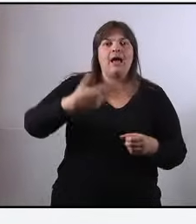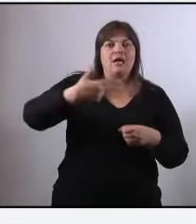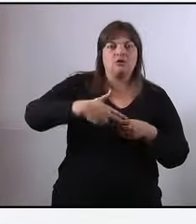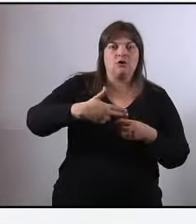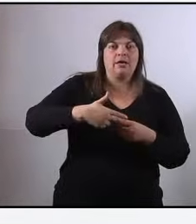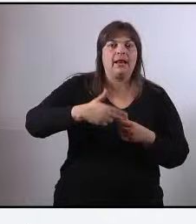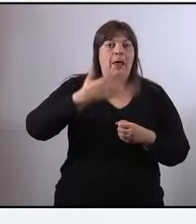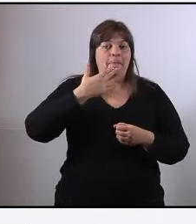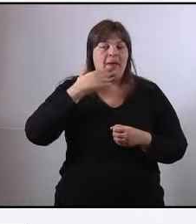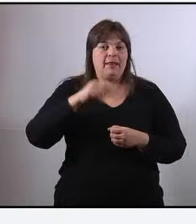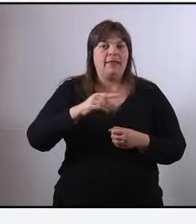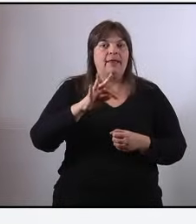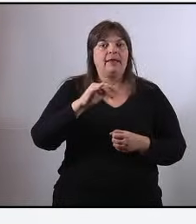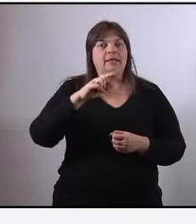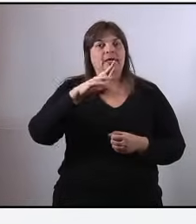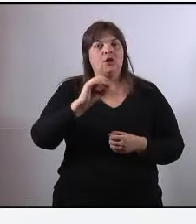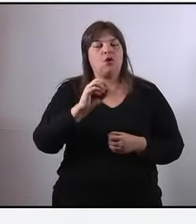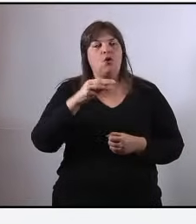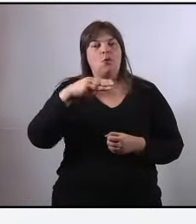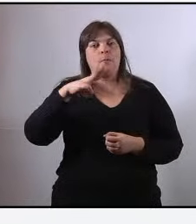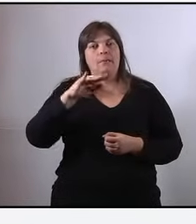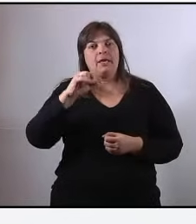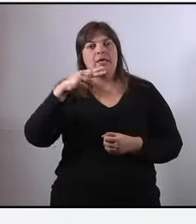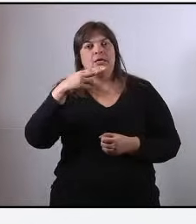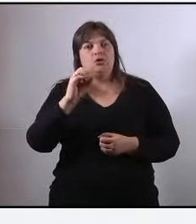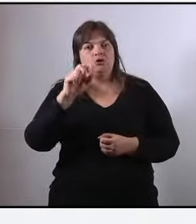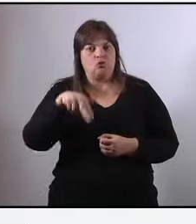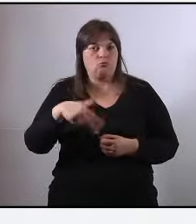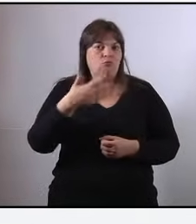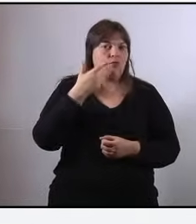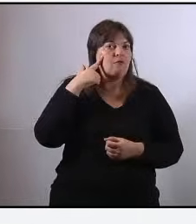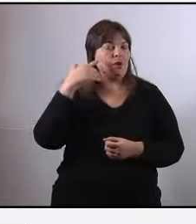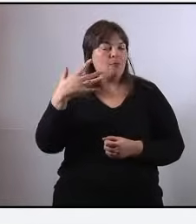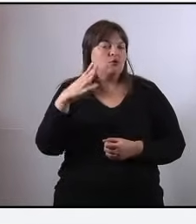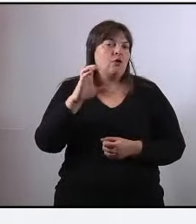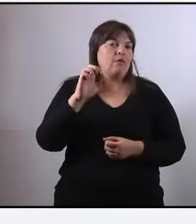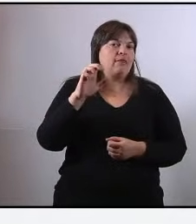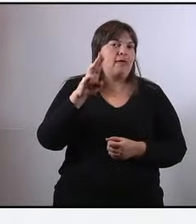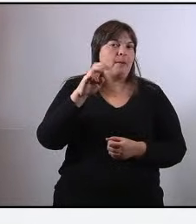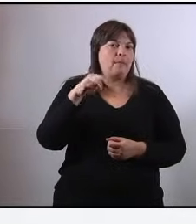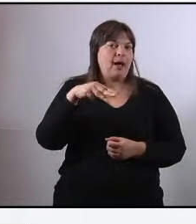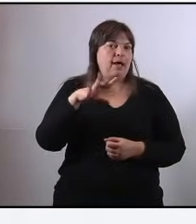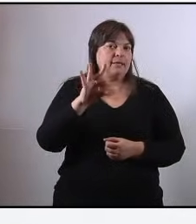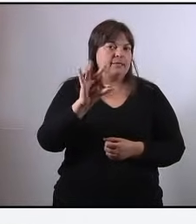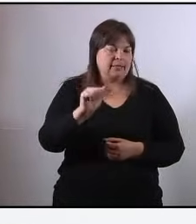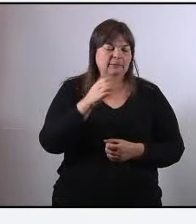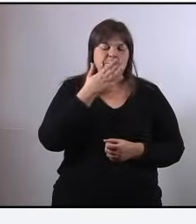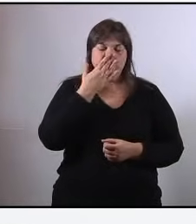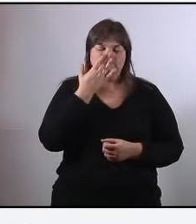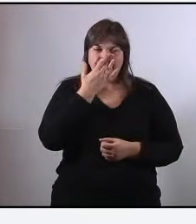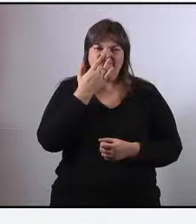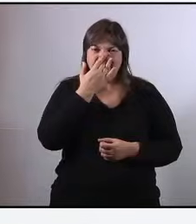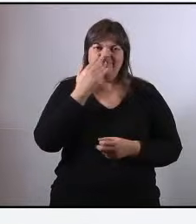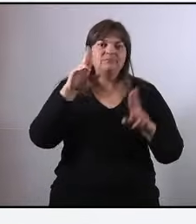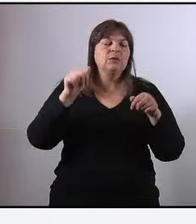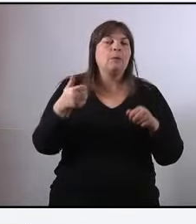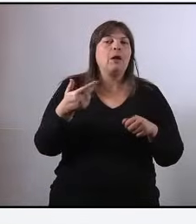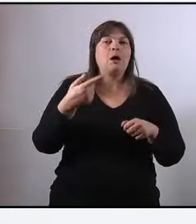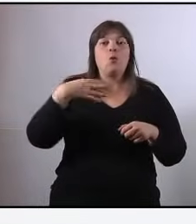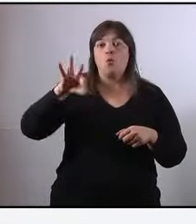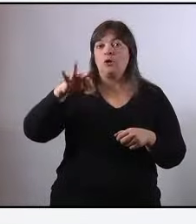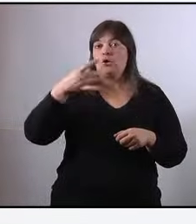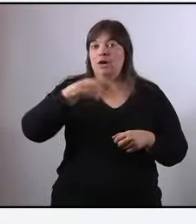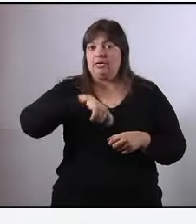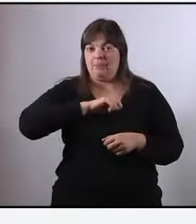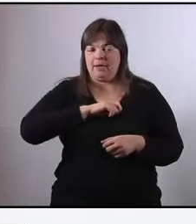emeritense del Tiro de Pichón, también conocida como Cepansa. Se trata de un elemento único en España,